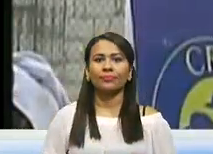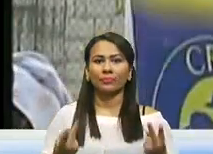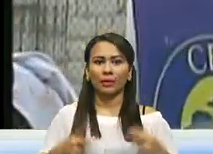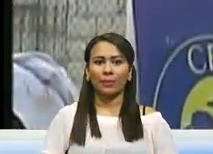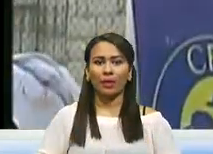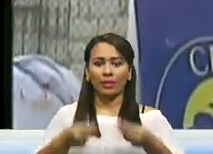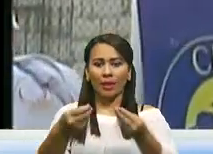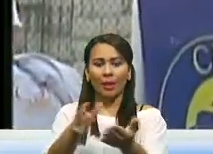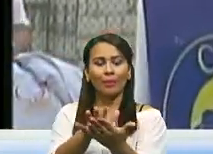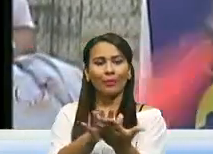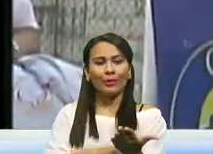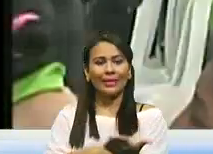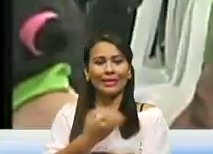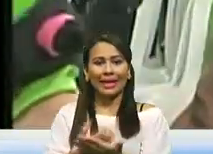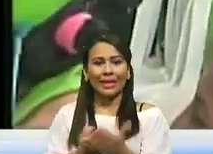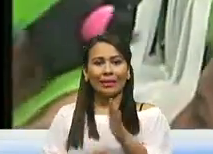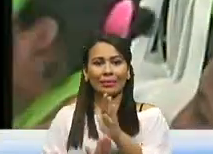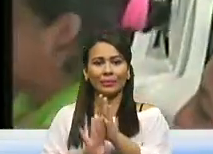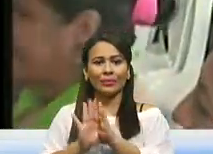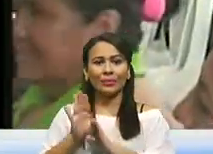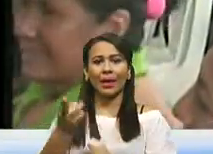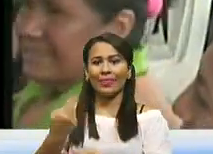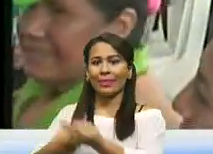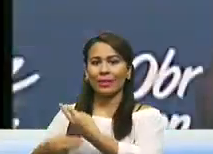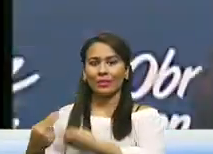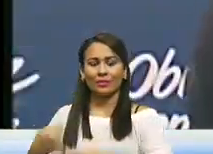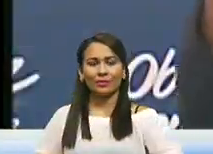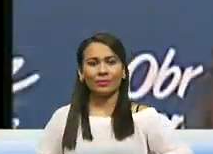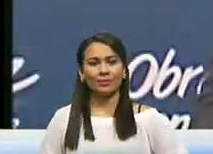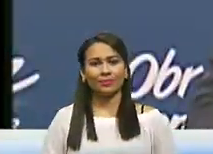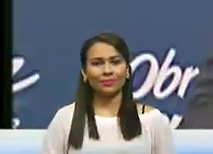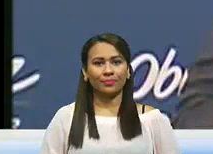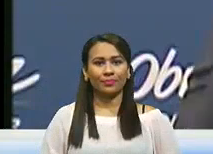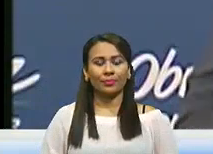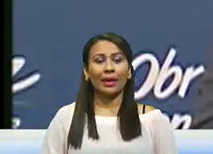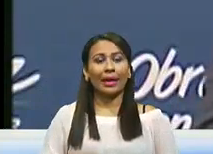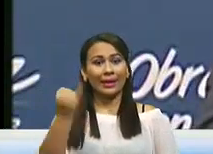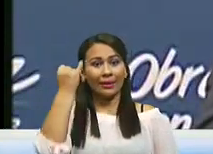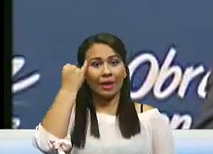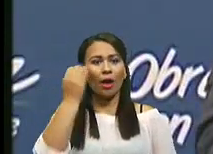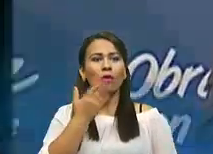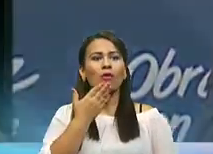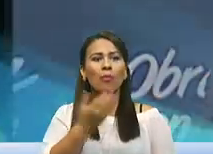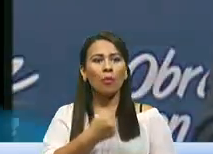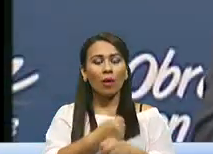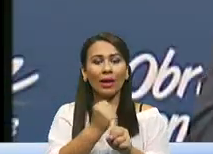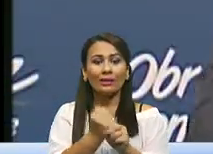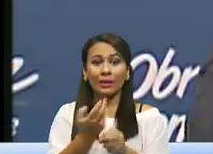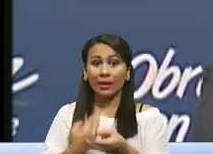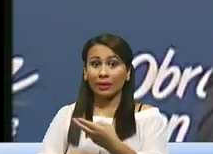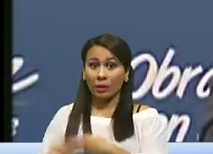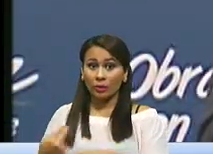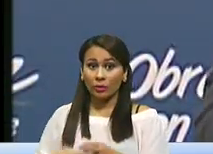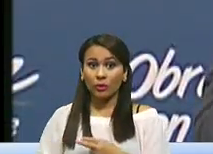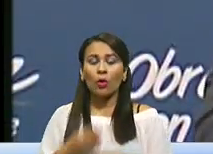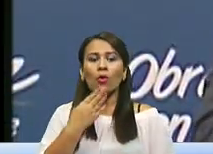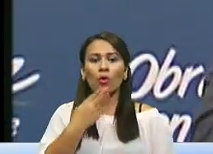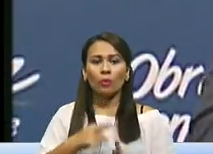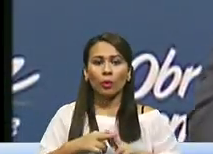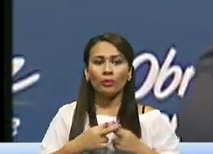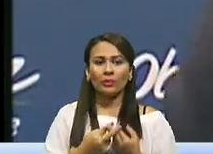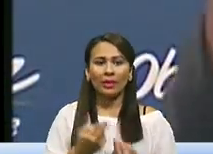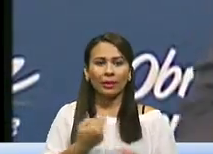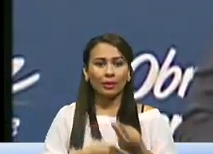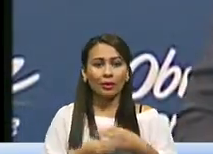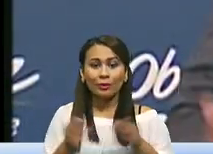para incentivar la economía a través de los emprendimientos. ¿Tiene una idea de cómo hacer un emprendimiento, de cómo iniciar un pequeño